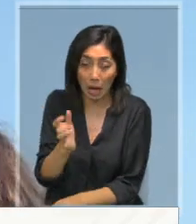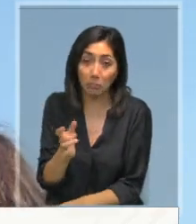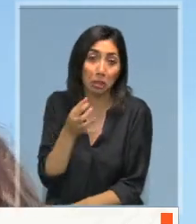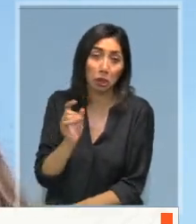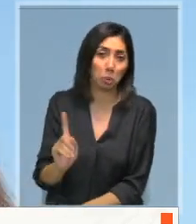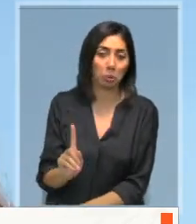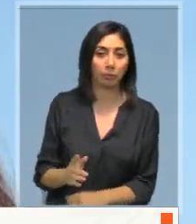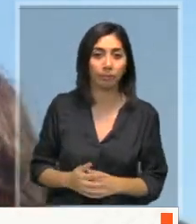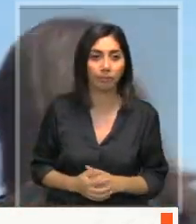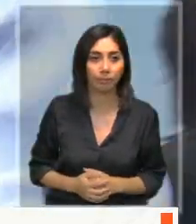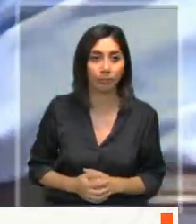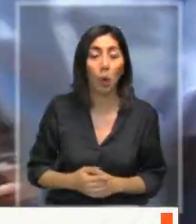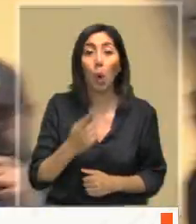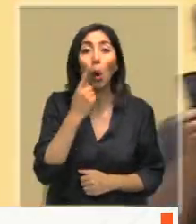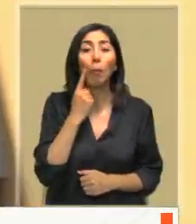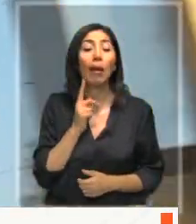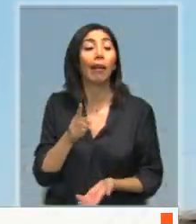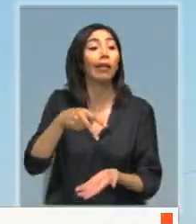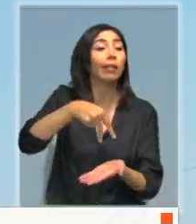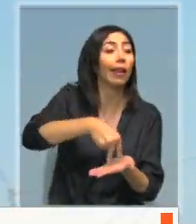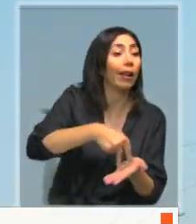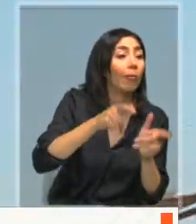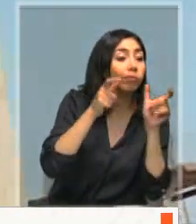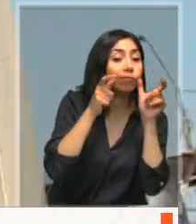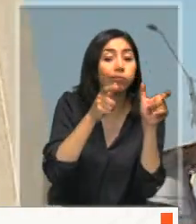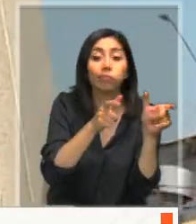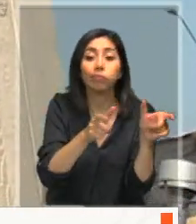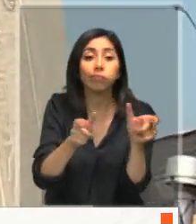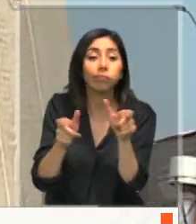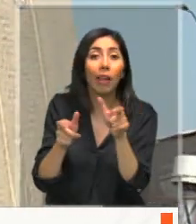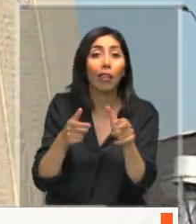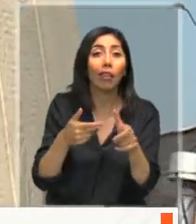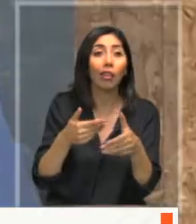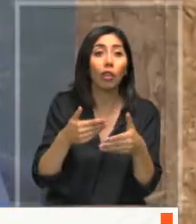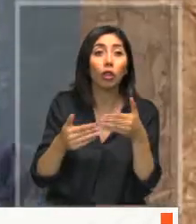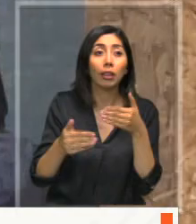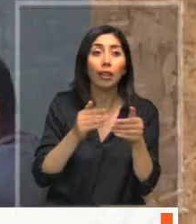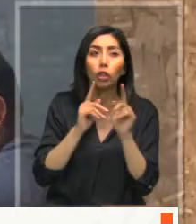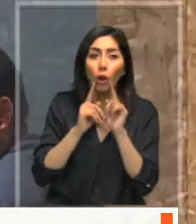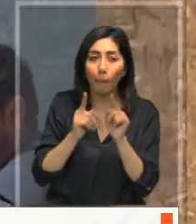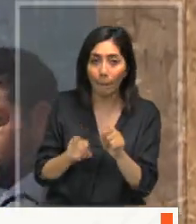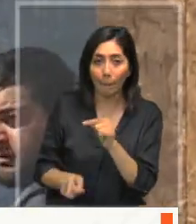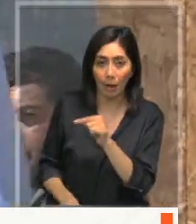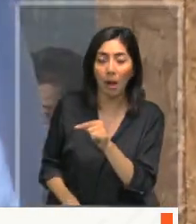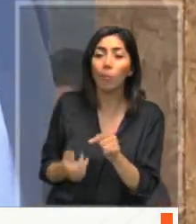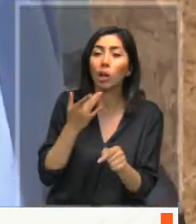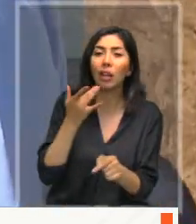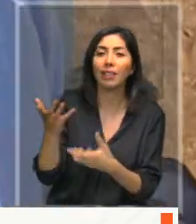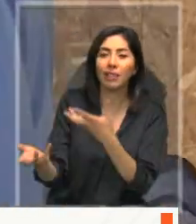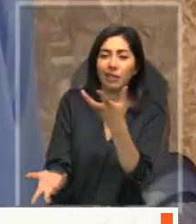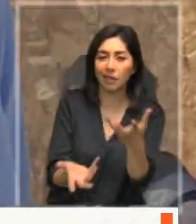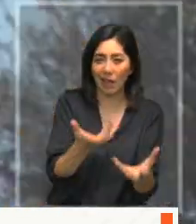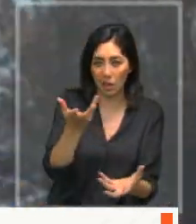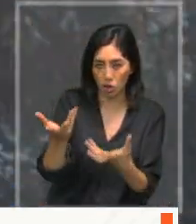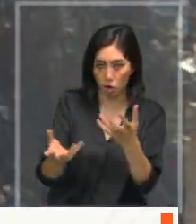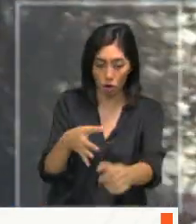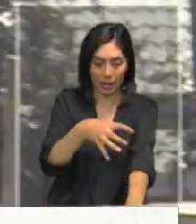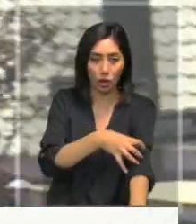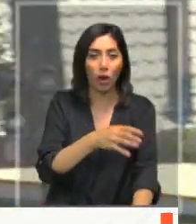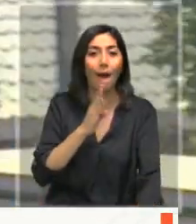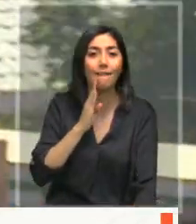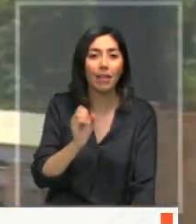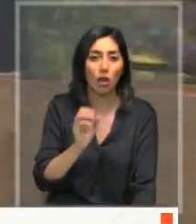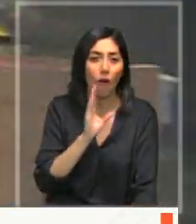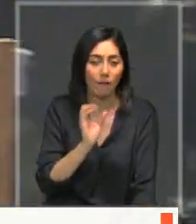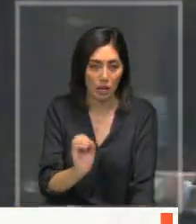Llegó a supervisar la entrega de viviendas de emergencia en Tomé en su último día como ministro enlace por los incendios forestales en la región del Biobío.